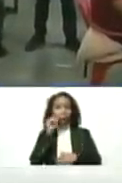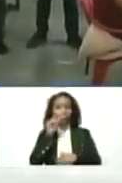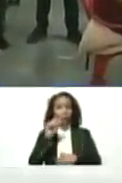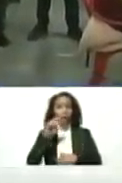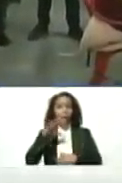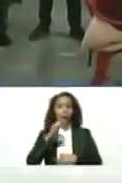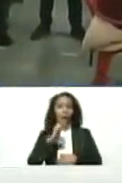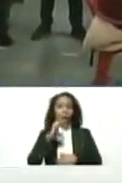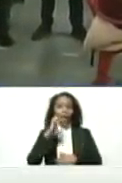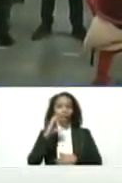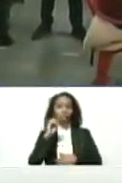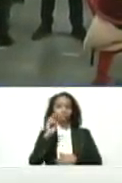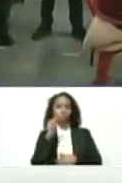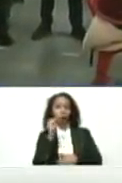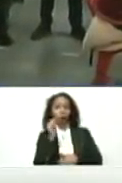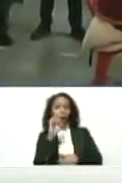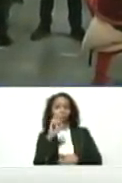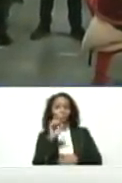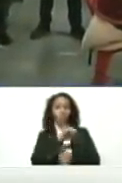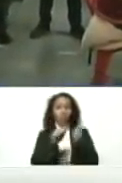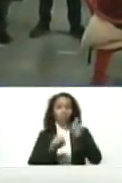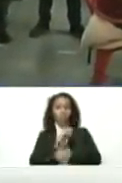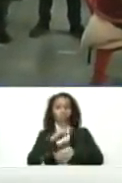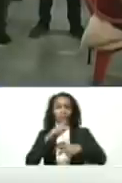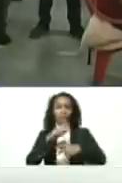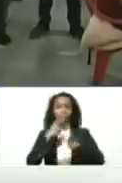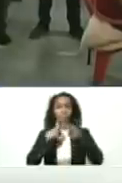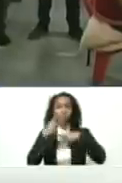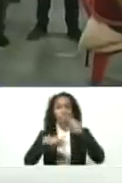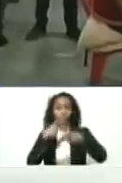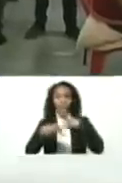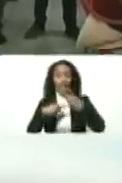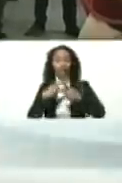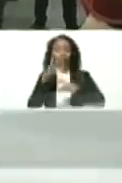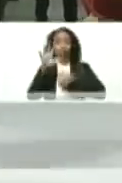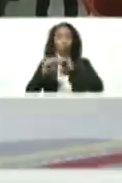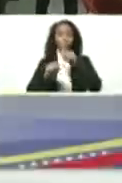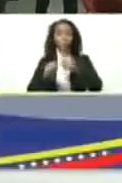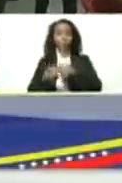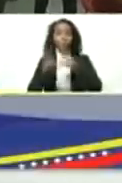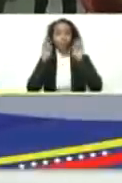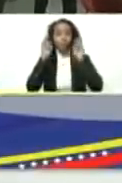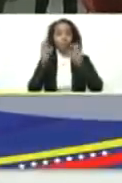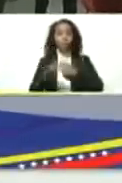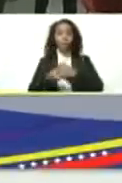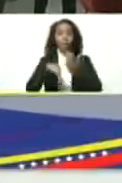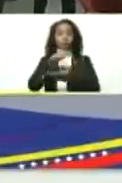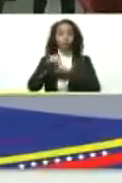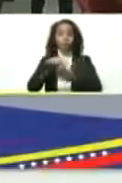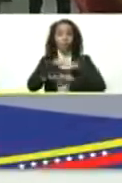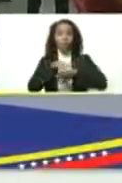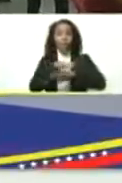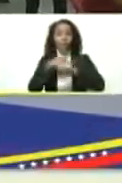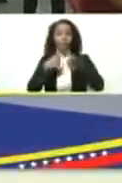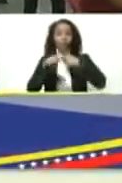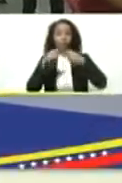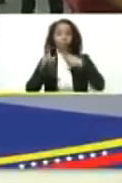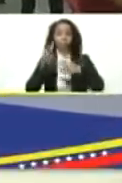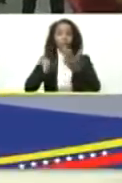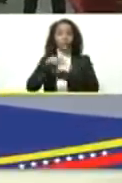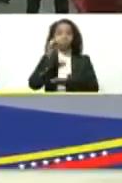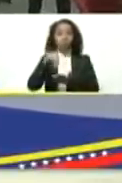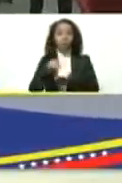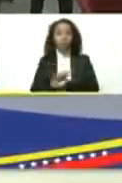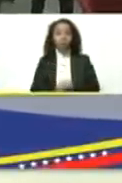Hurtado, viceministro de Política de Compra y Contenido Nacional del Ministerio de Comercio Nacional. Yo quisiera